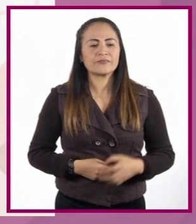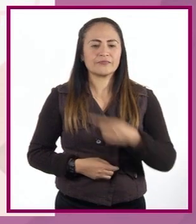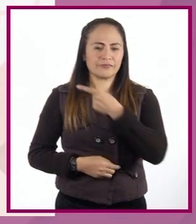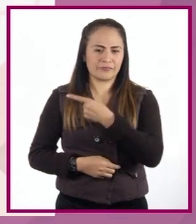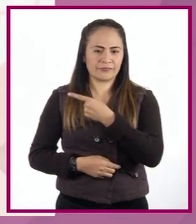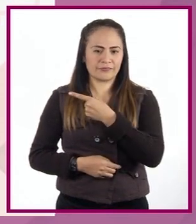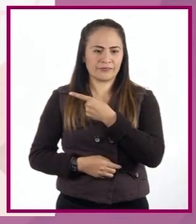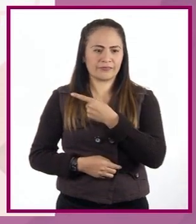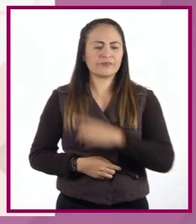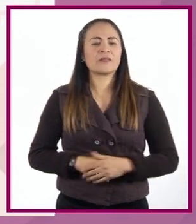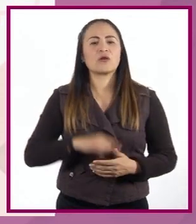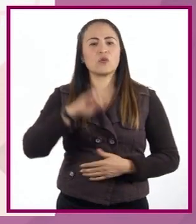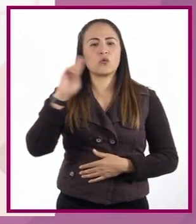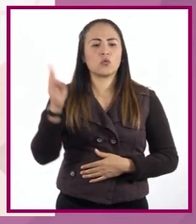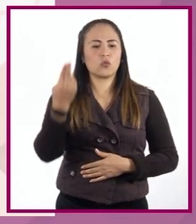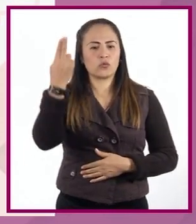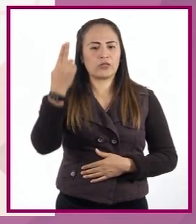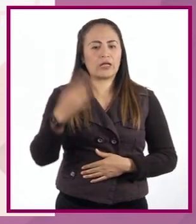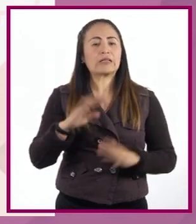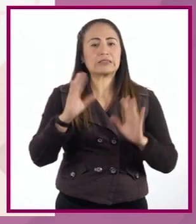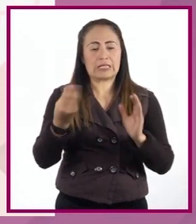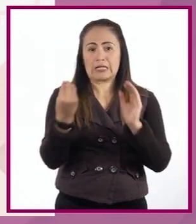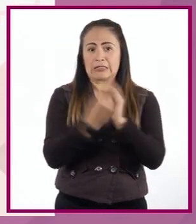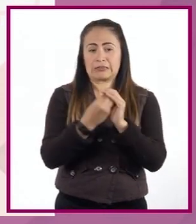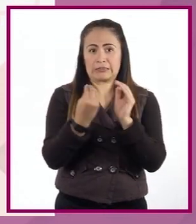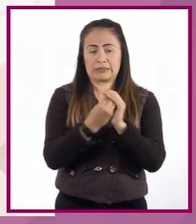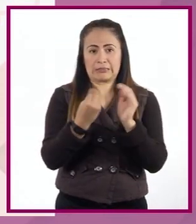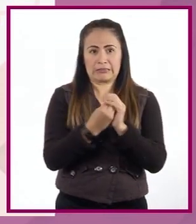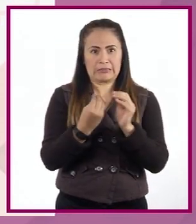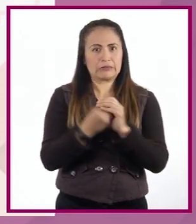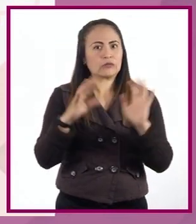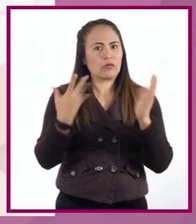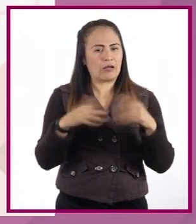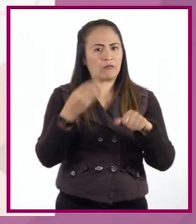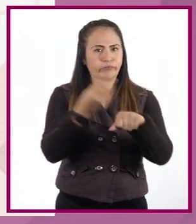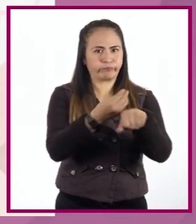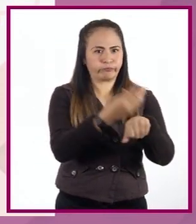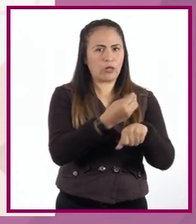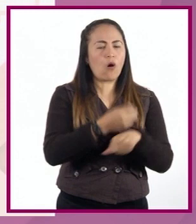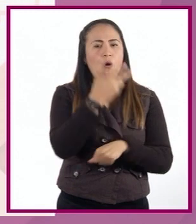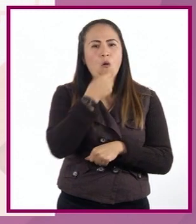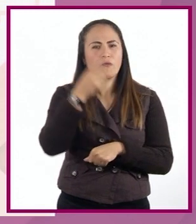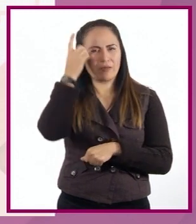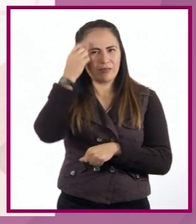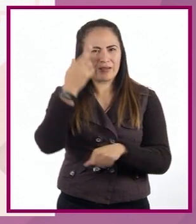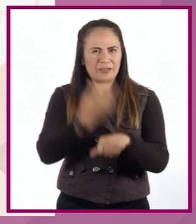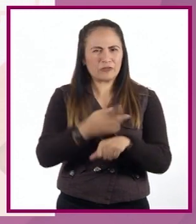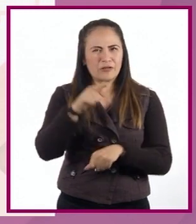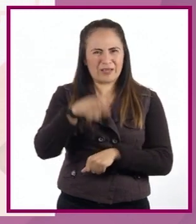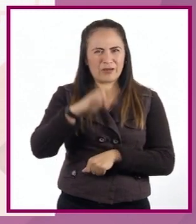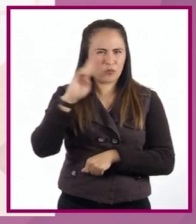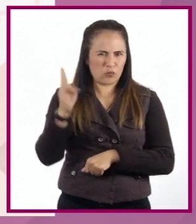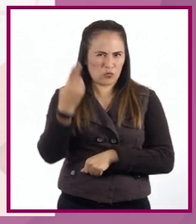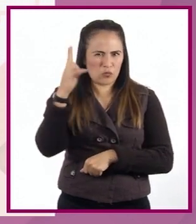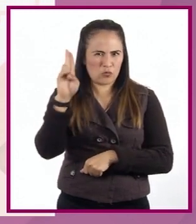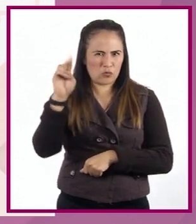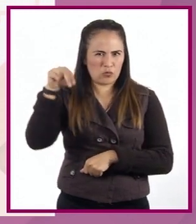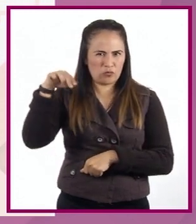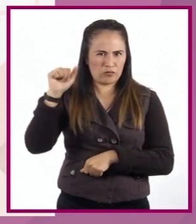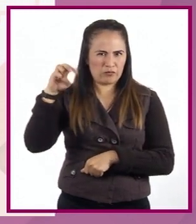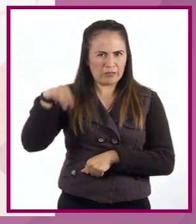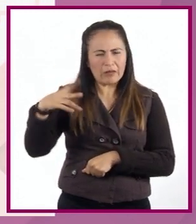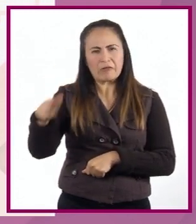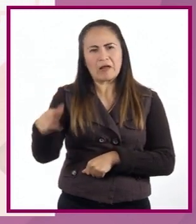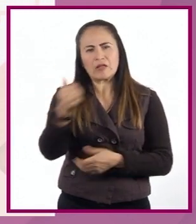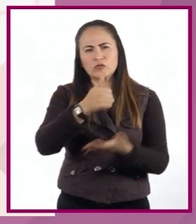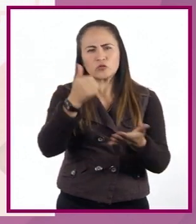UNAM, lista para el regreso a clases de la redacción. El rector de la Universidad Nacional Autónoma de México hizo un recorrido